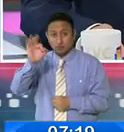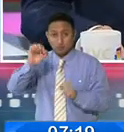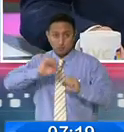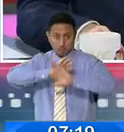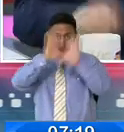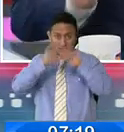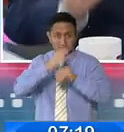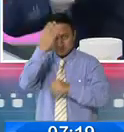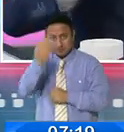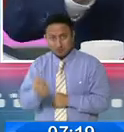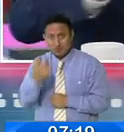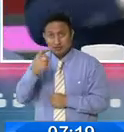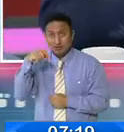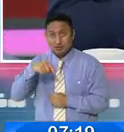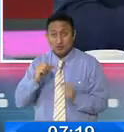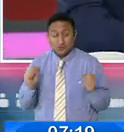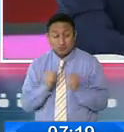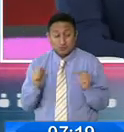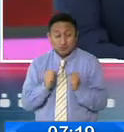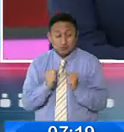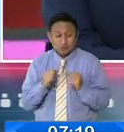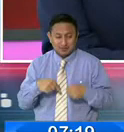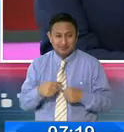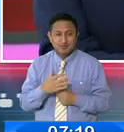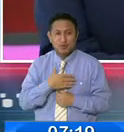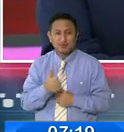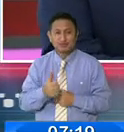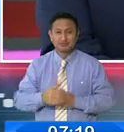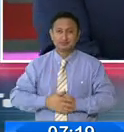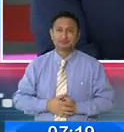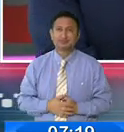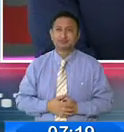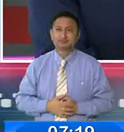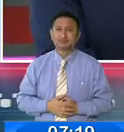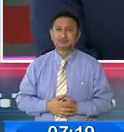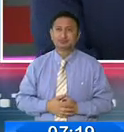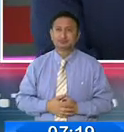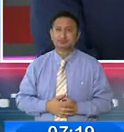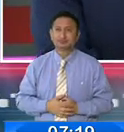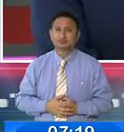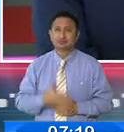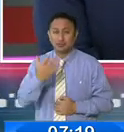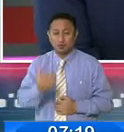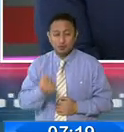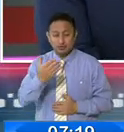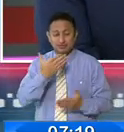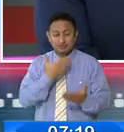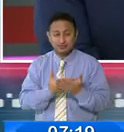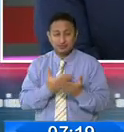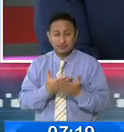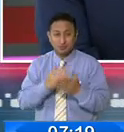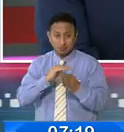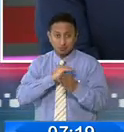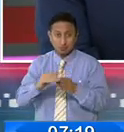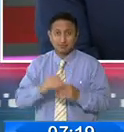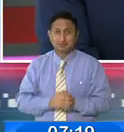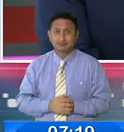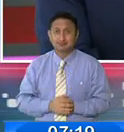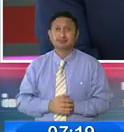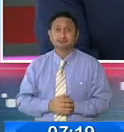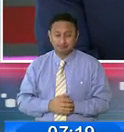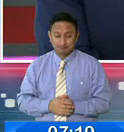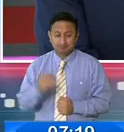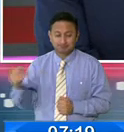días. Fríos días, realmente. ¿Cómo estamos? Buenos días, Roberto. Muchas gracias por la invitación. Faltaba más.